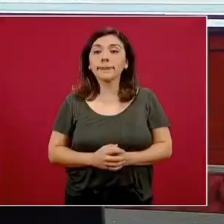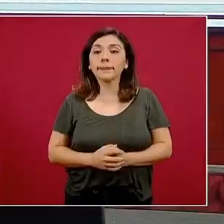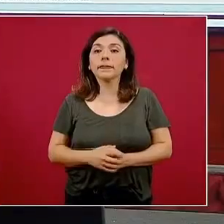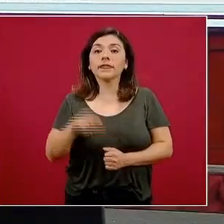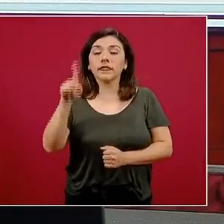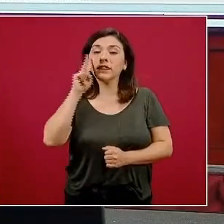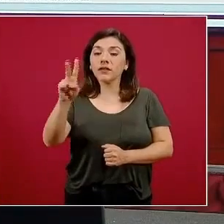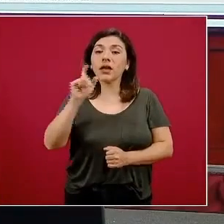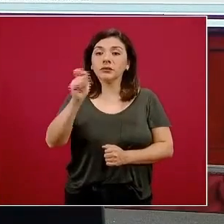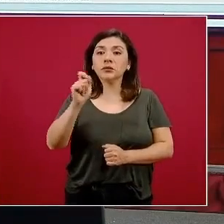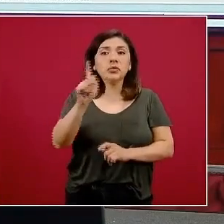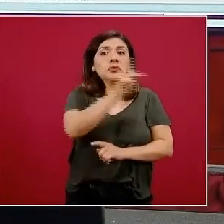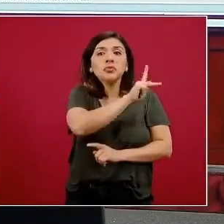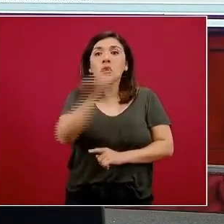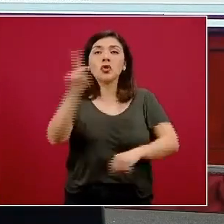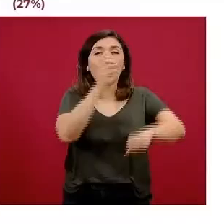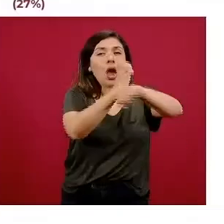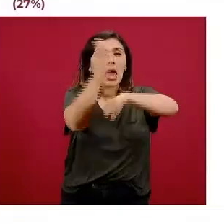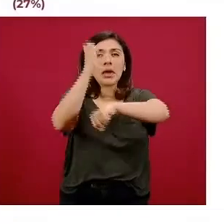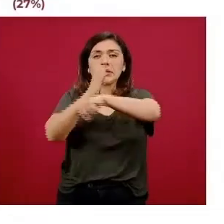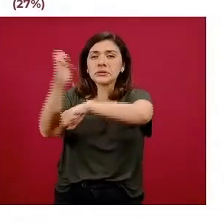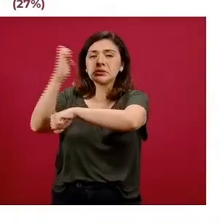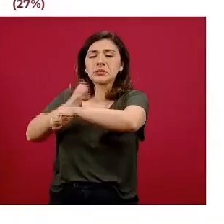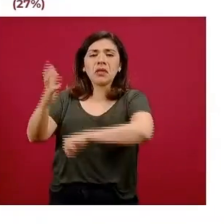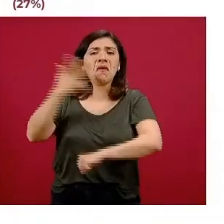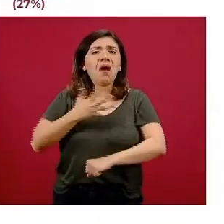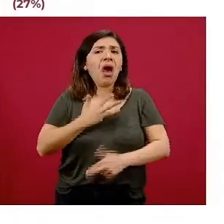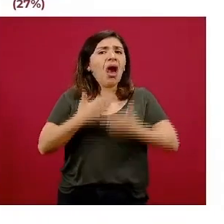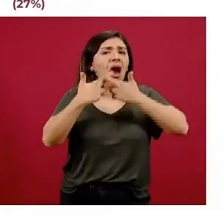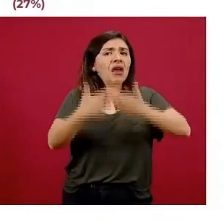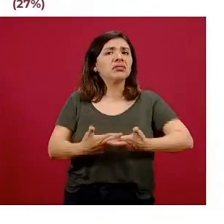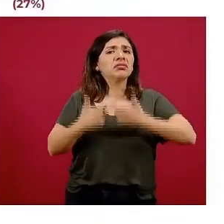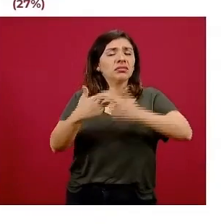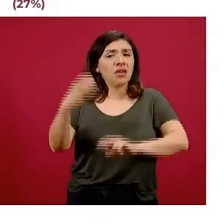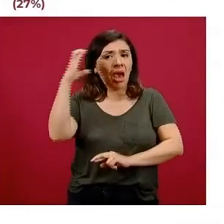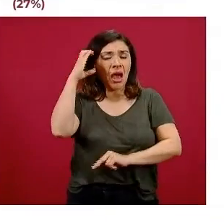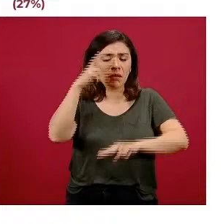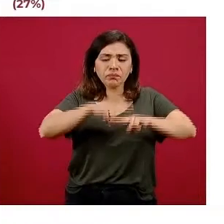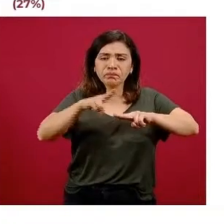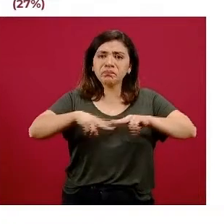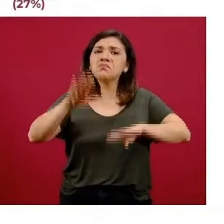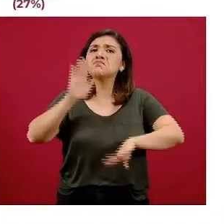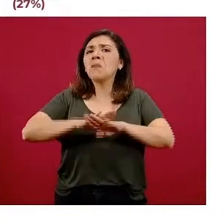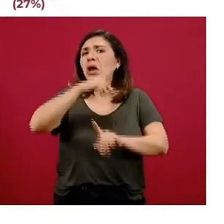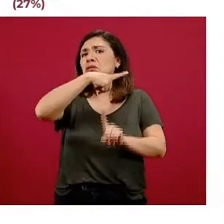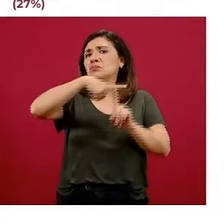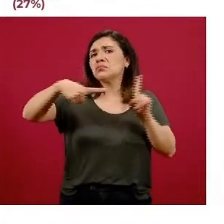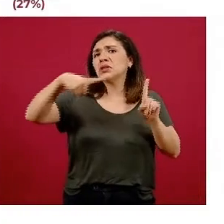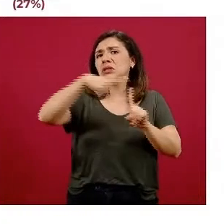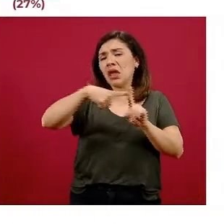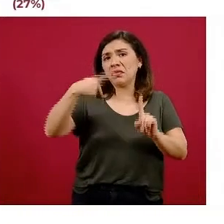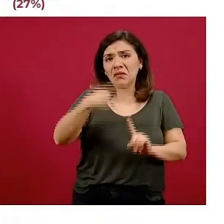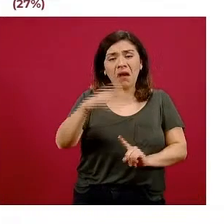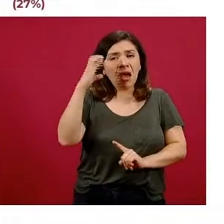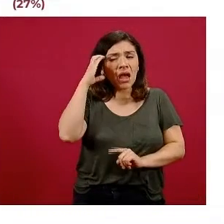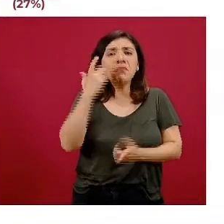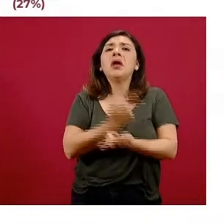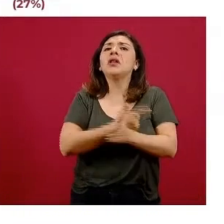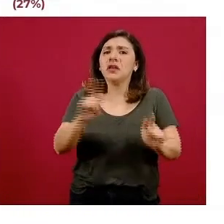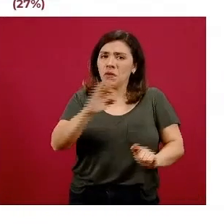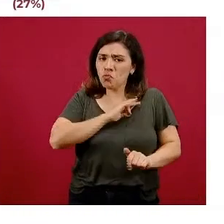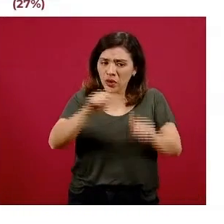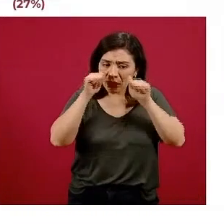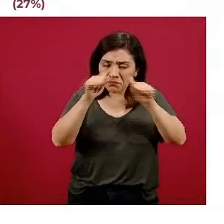ya veíamos que todas las entidades federativas tienen más de la mitad de este tipo de camas